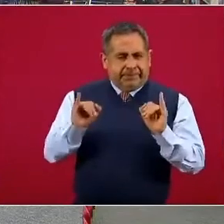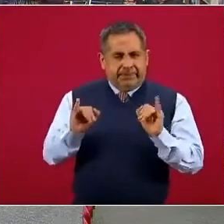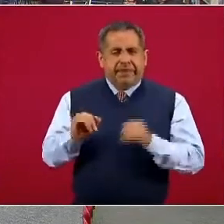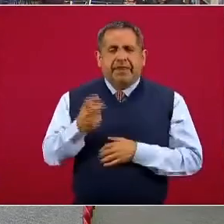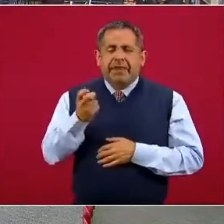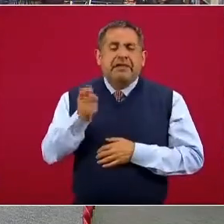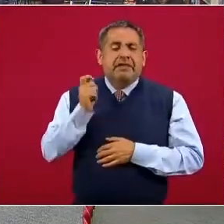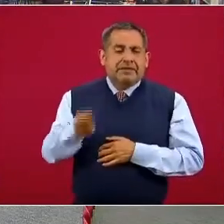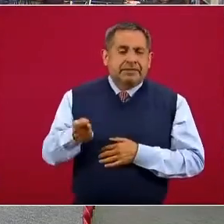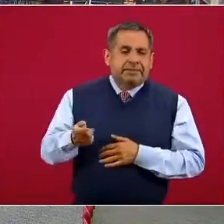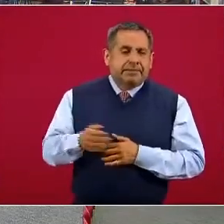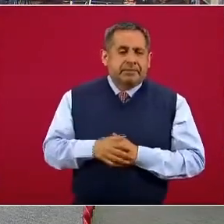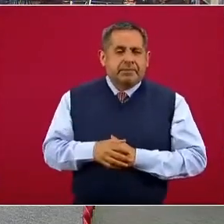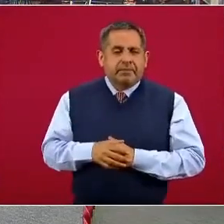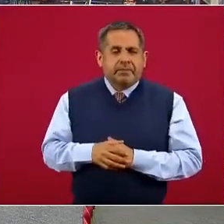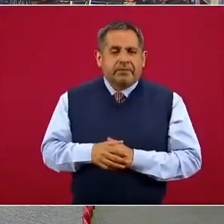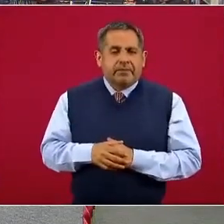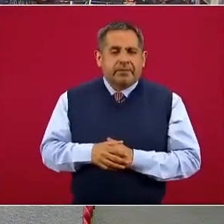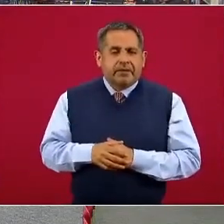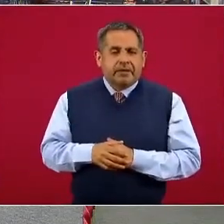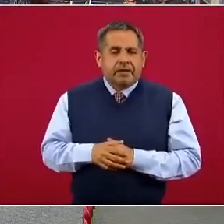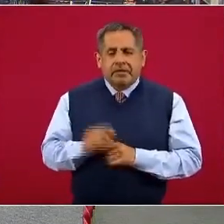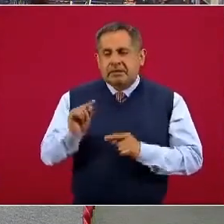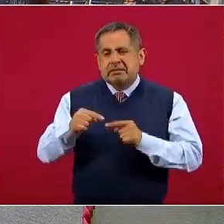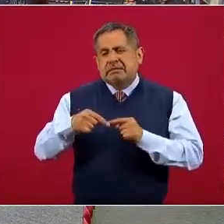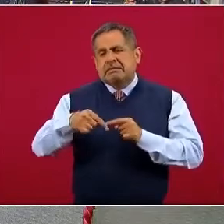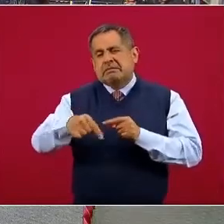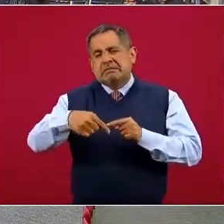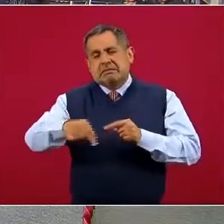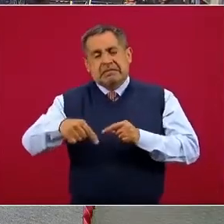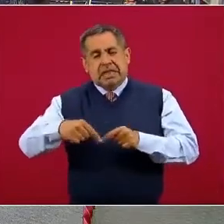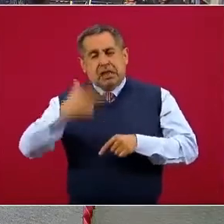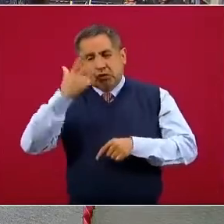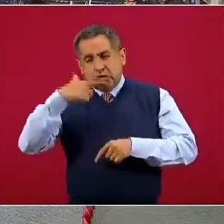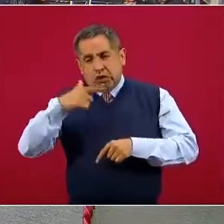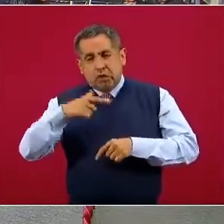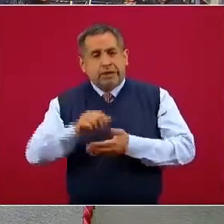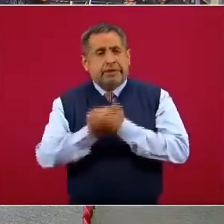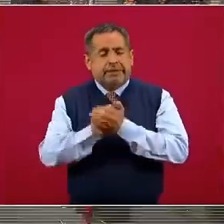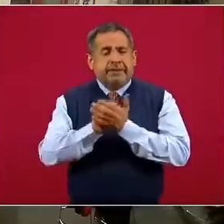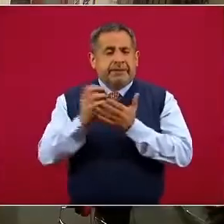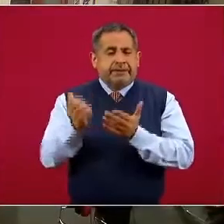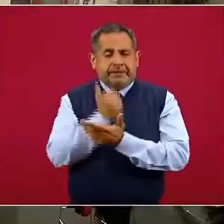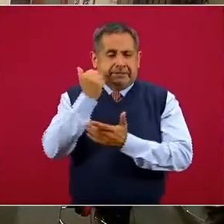como decimos, en unos minutos más, iniciar el sorteo.